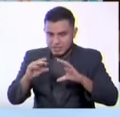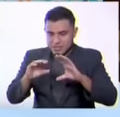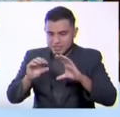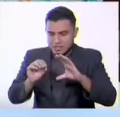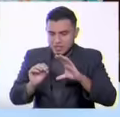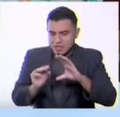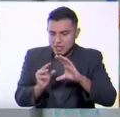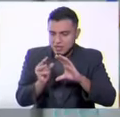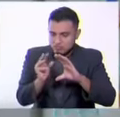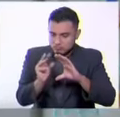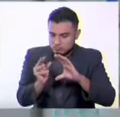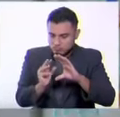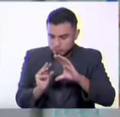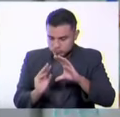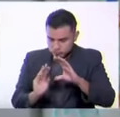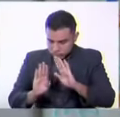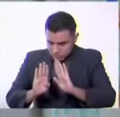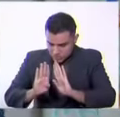surco de división.